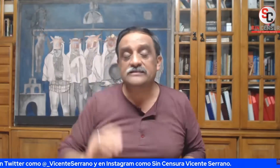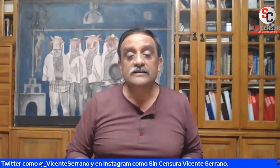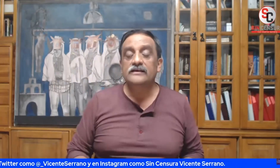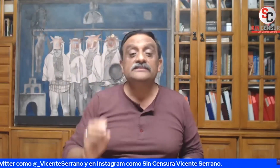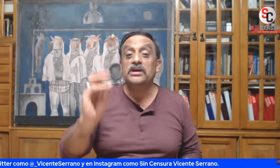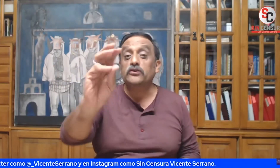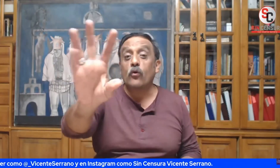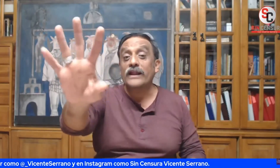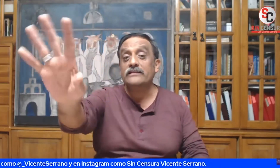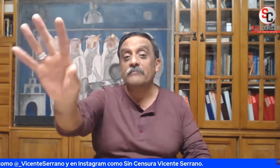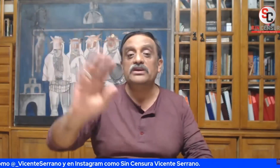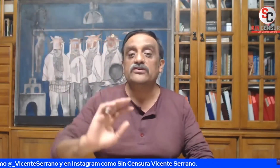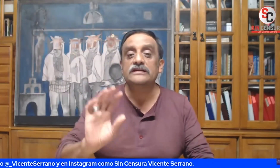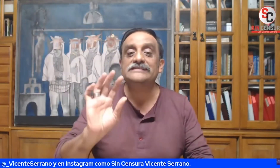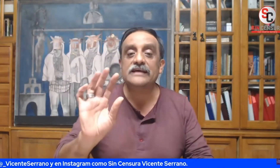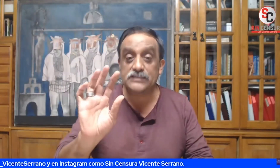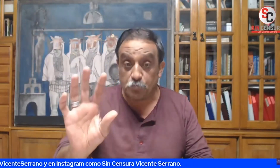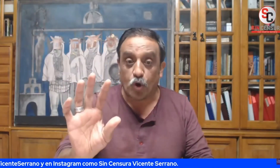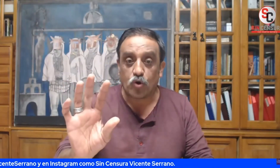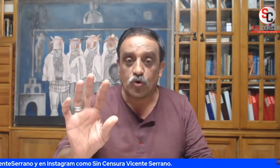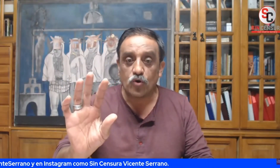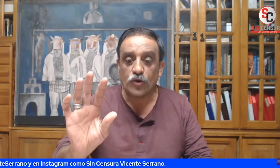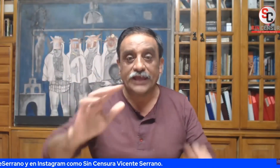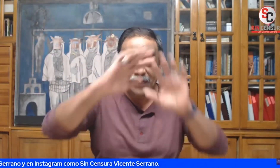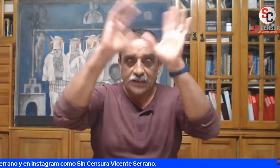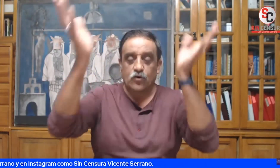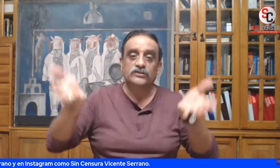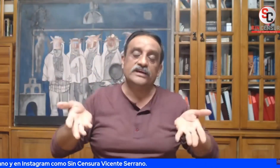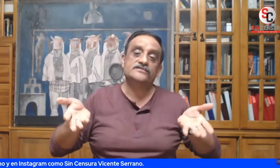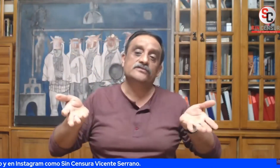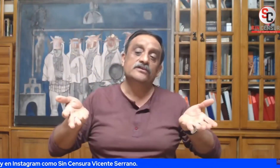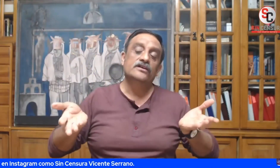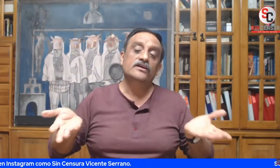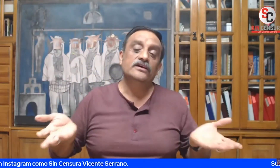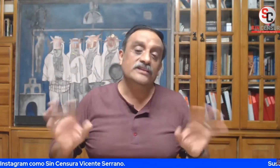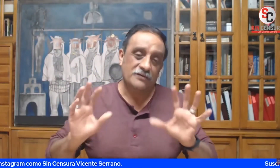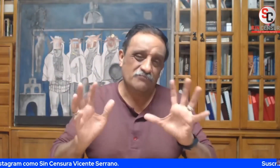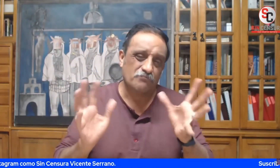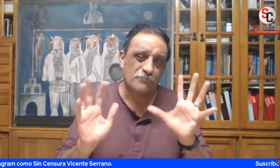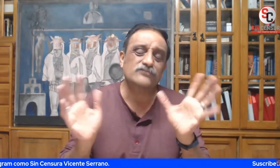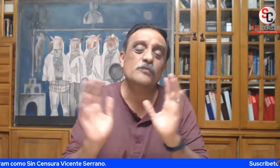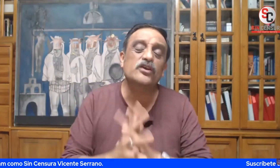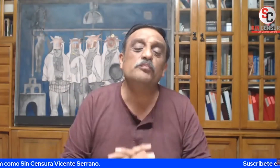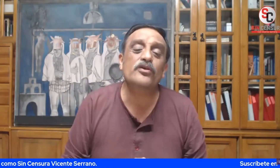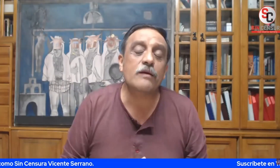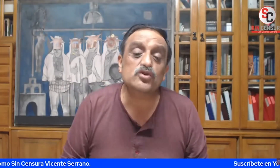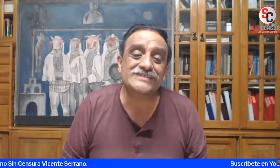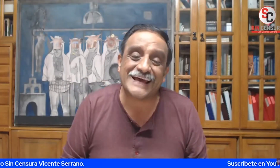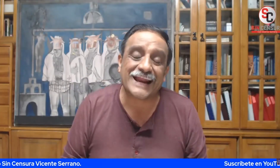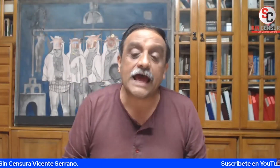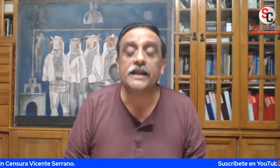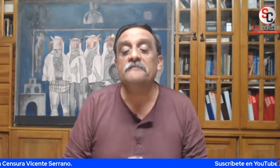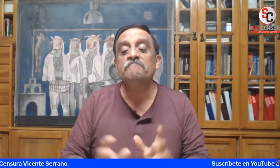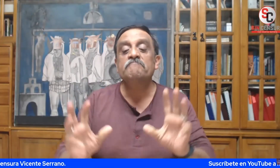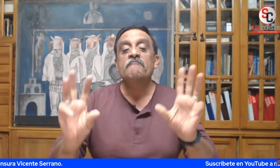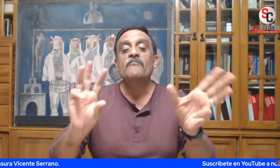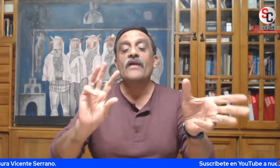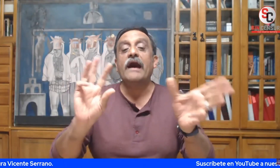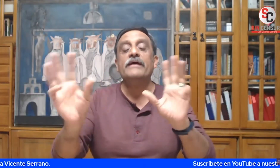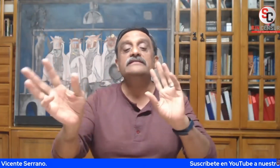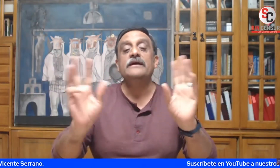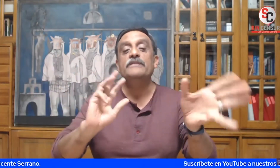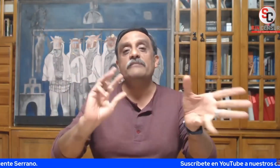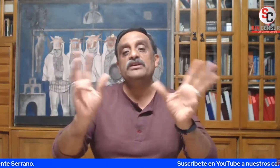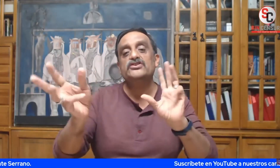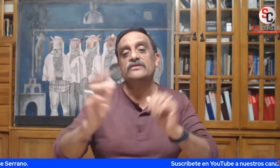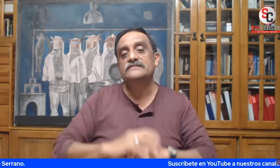Poquito más. 140 millones es poco en el contexto de más o menos podríamos cerrar